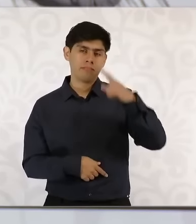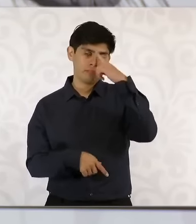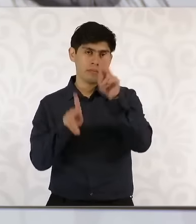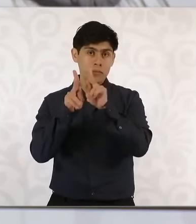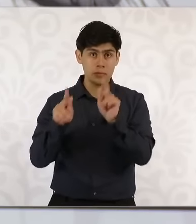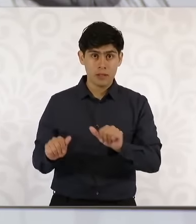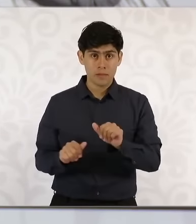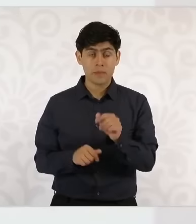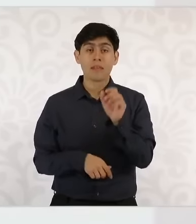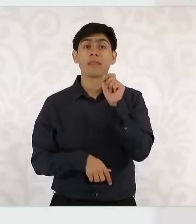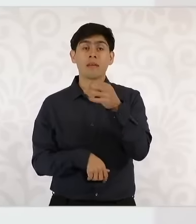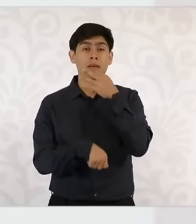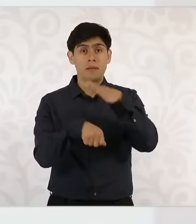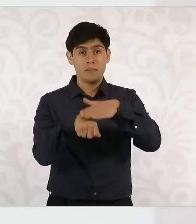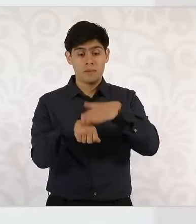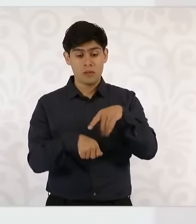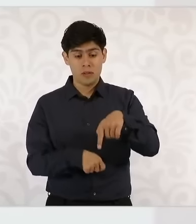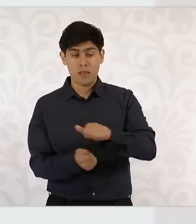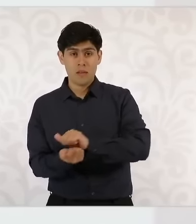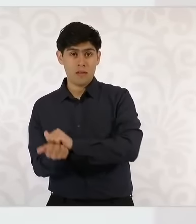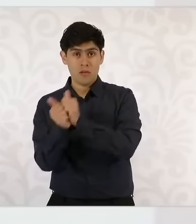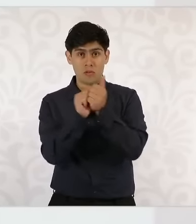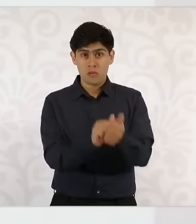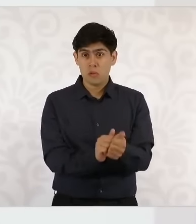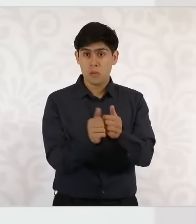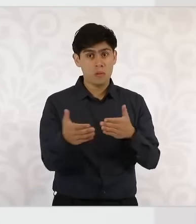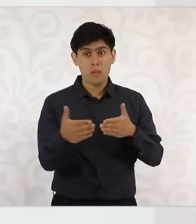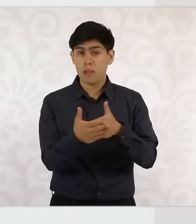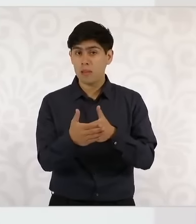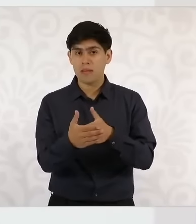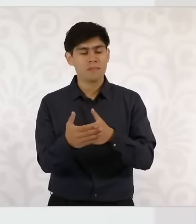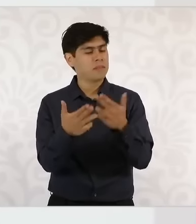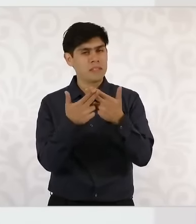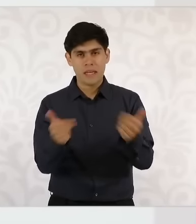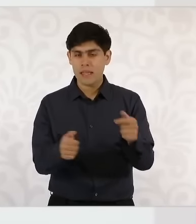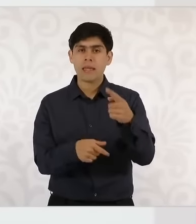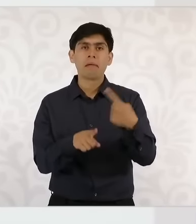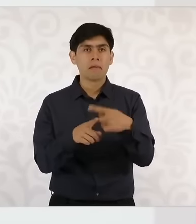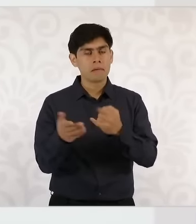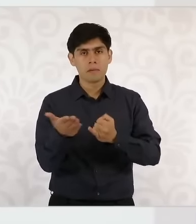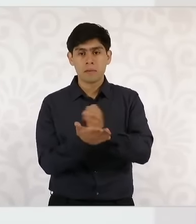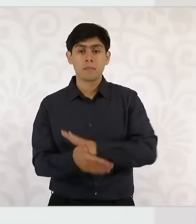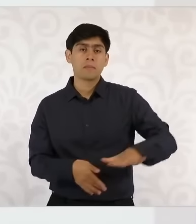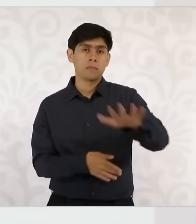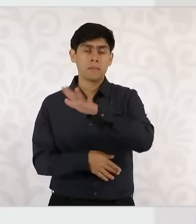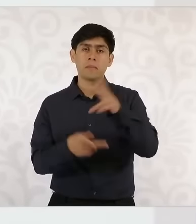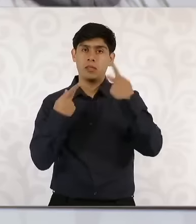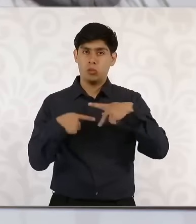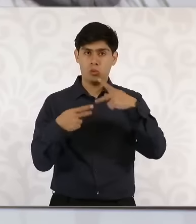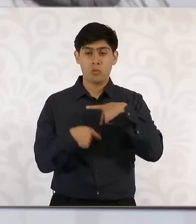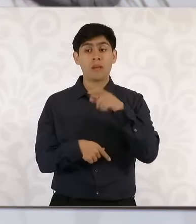no la detiene nadie. El pueblo de México y la mayoría de los jóvenes están